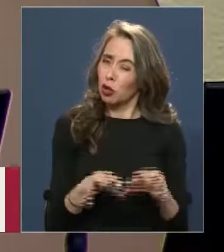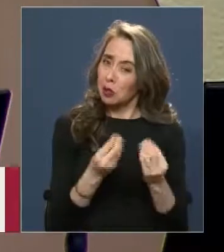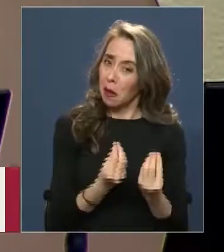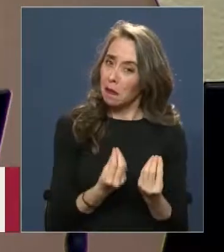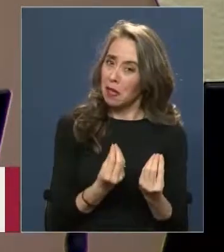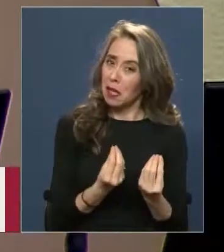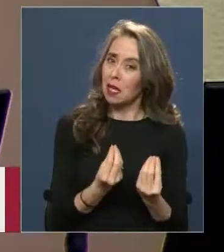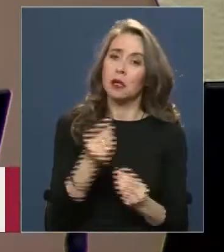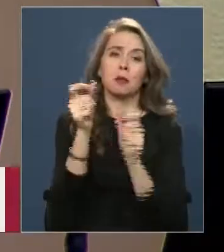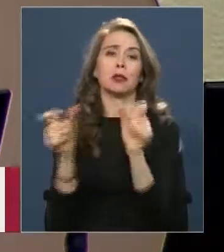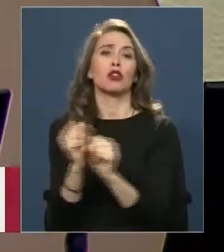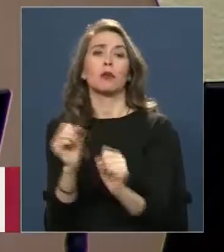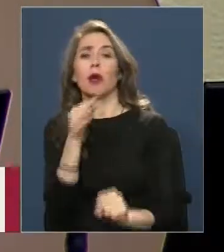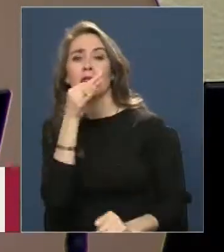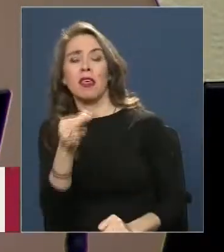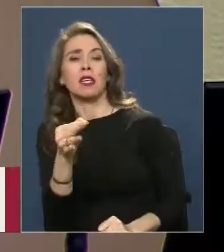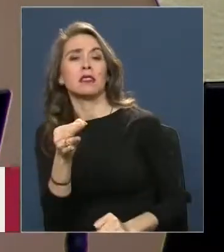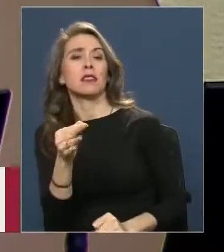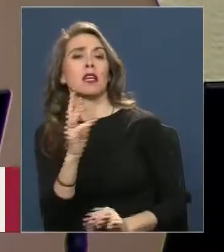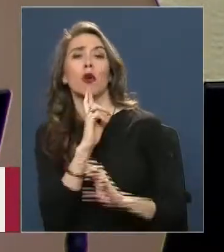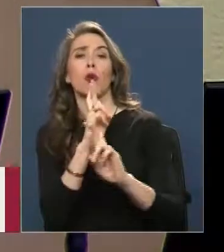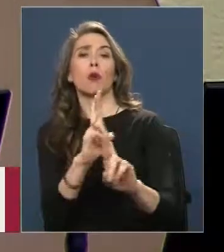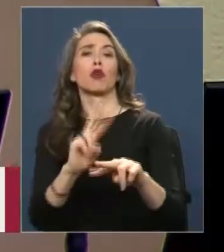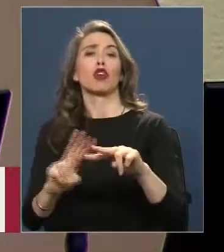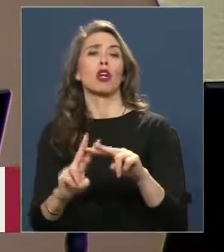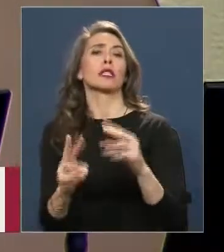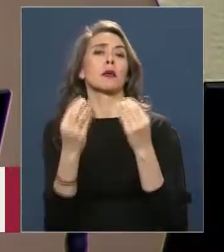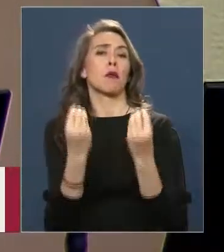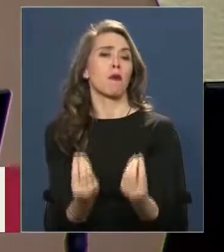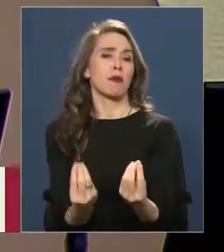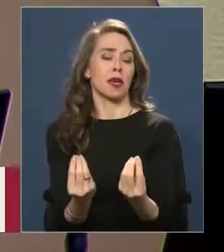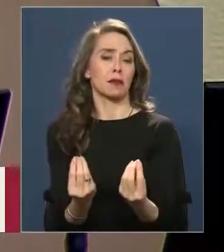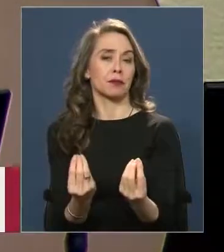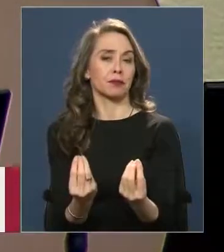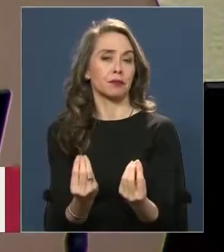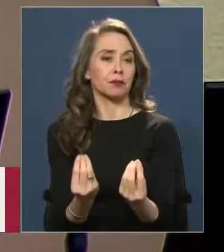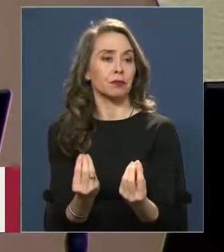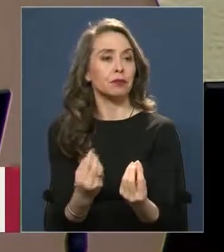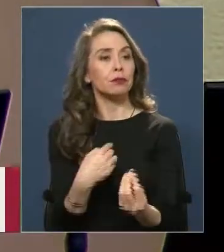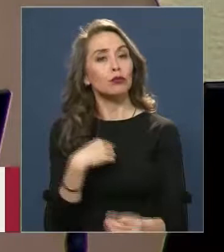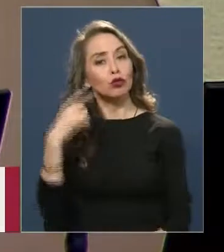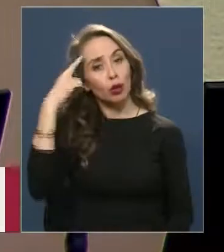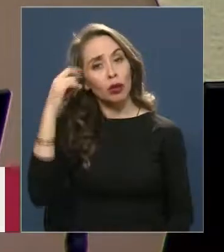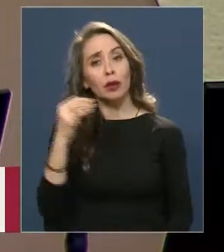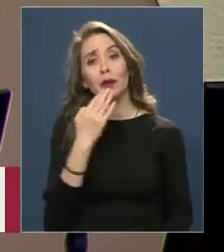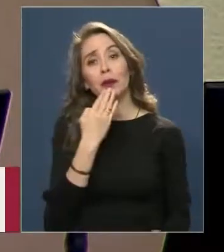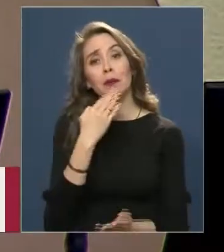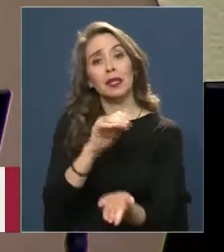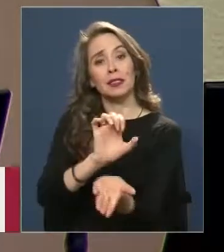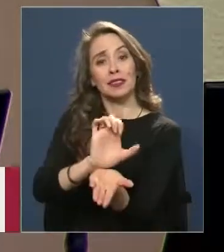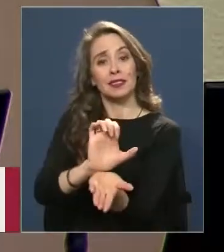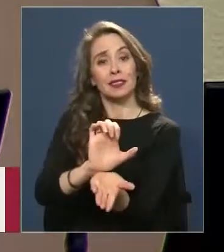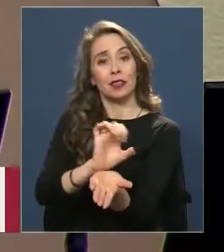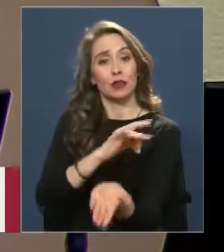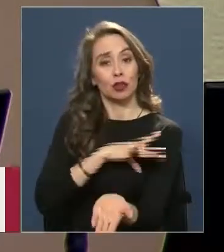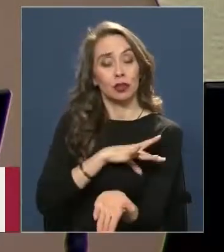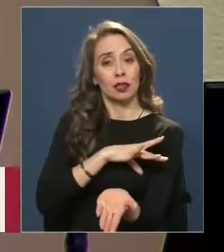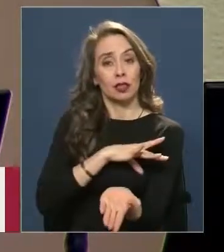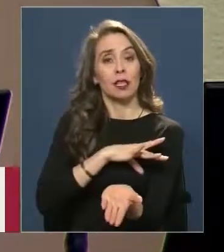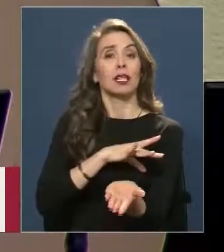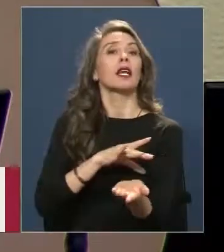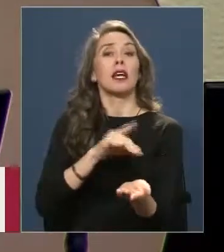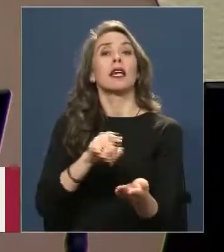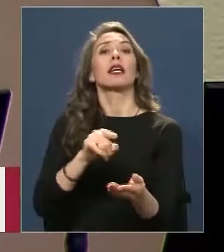podría responder que las estamos haciendo bien. Y en eso creo que también el Estado chileno y las naciones